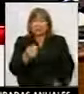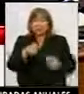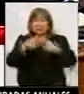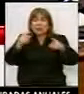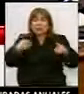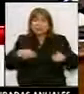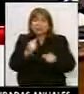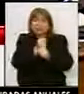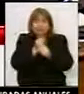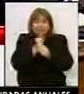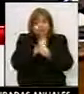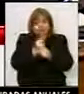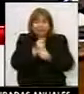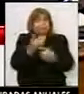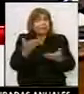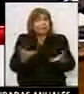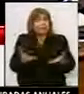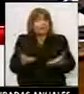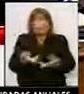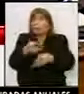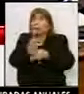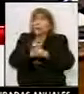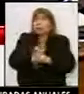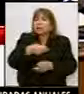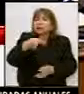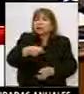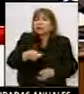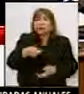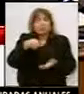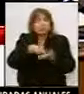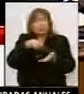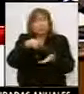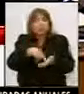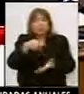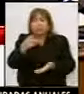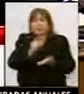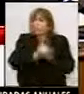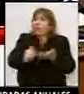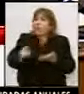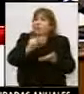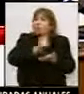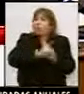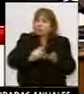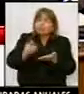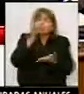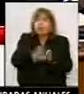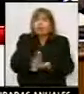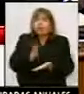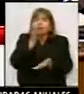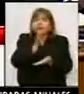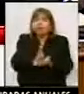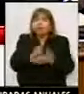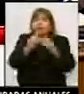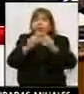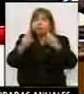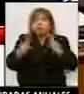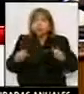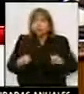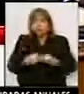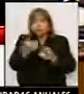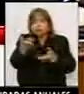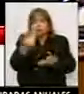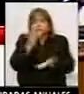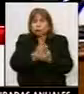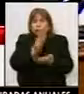café para estar por Sancutaja, presta Sancuta, chaita y chaja, semana, fastidiación con notificación